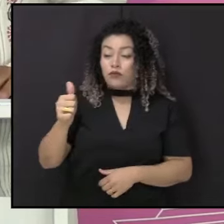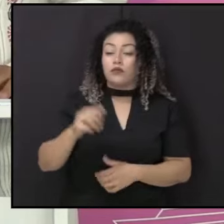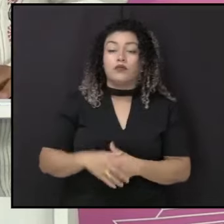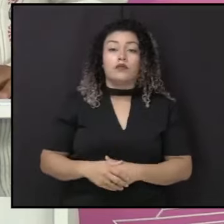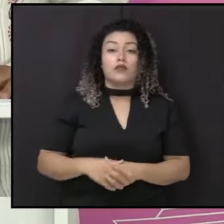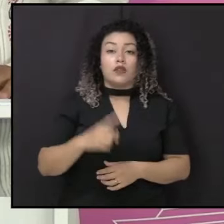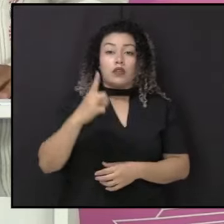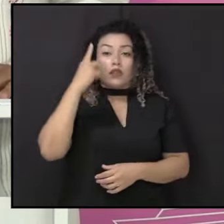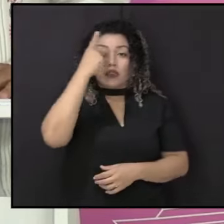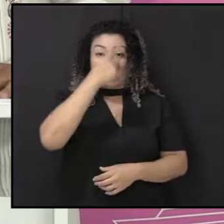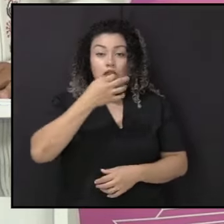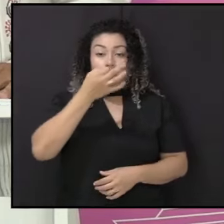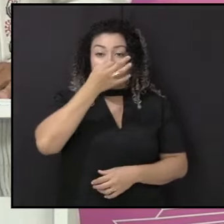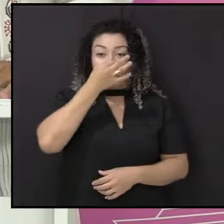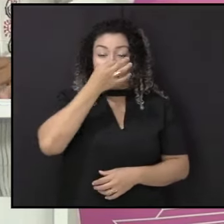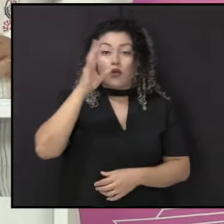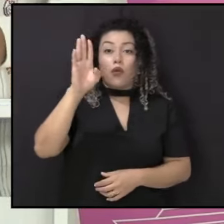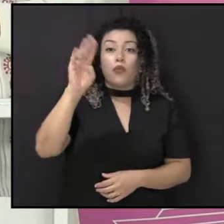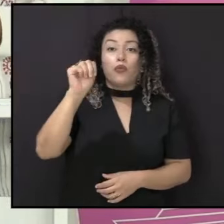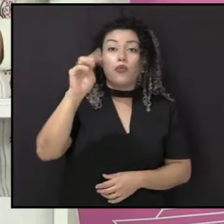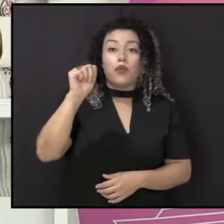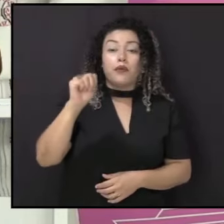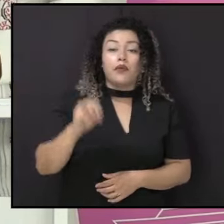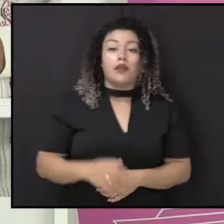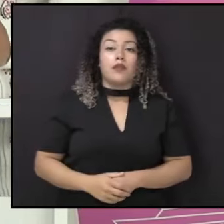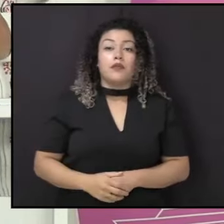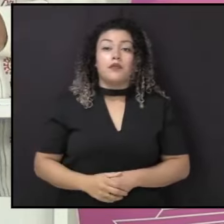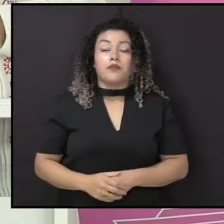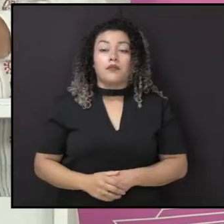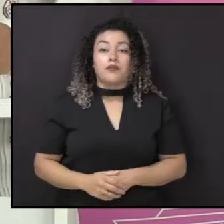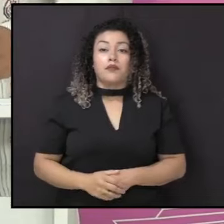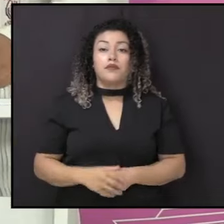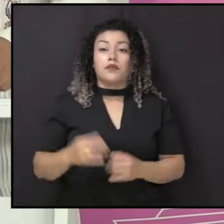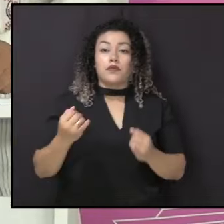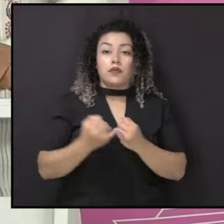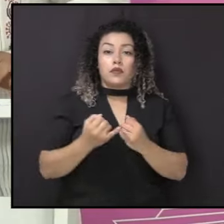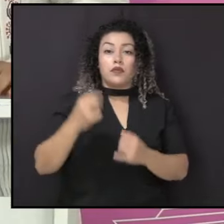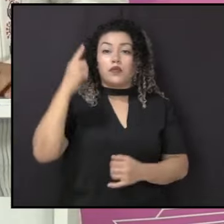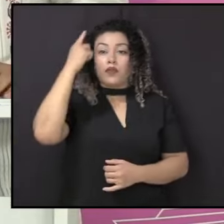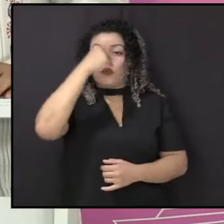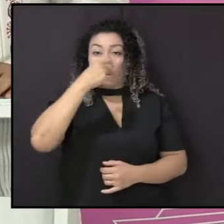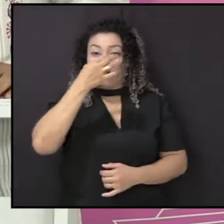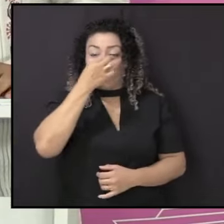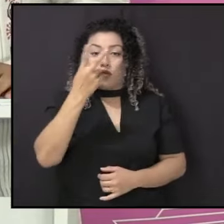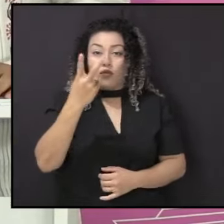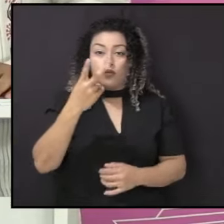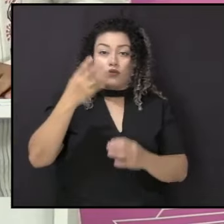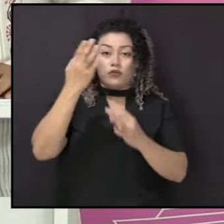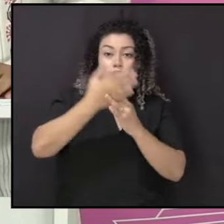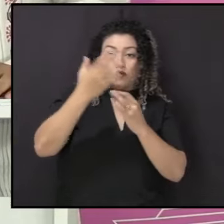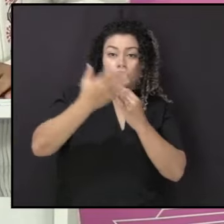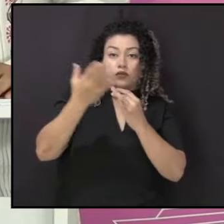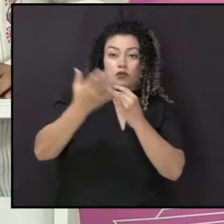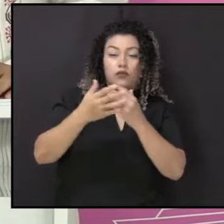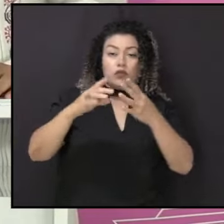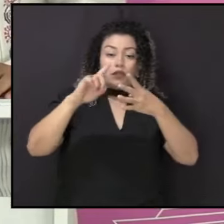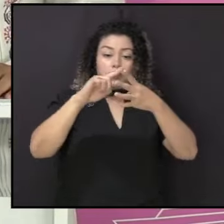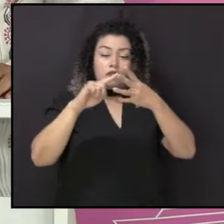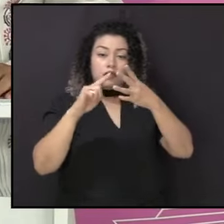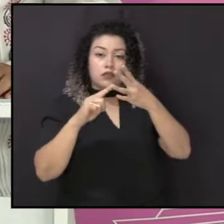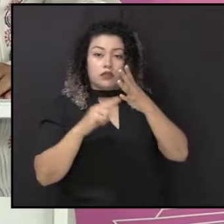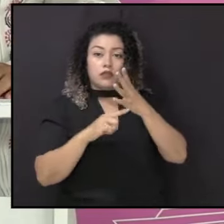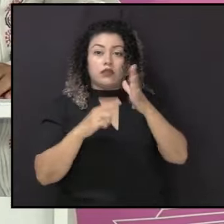de hasta 9 minutos y podrán disponer de hasta 2 minutos en 5 ocasiones. La pregunta